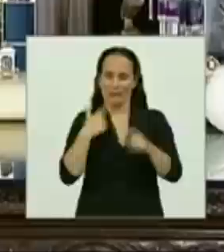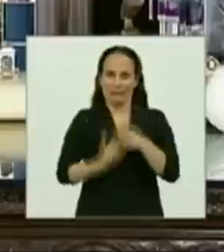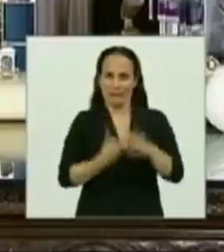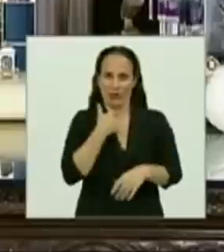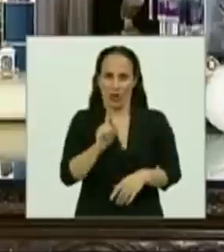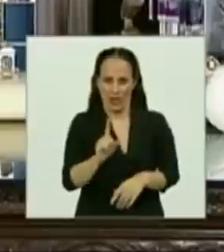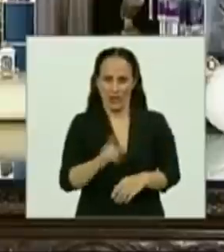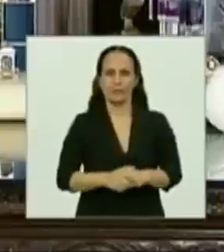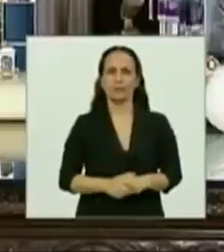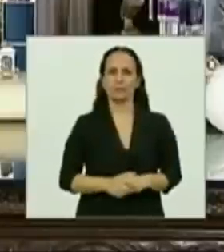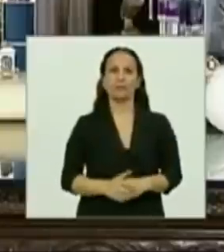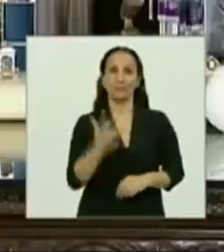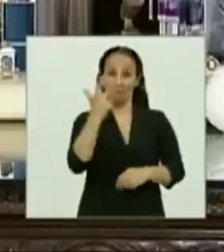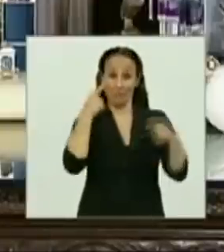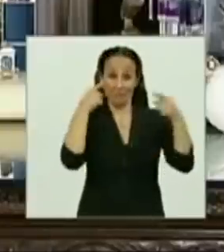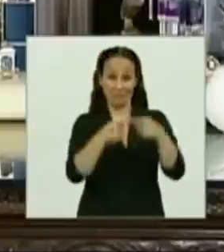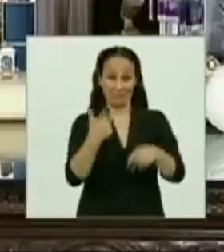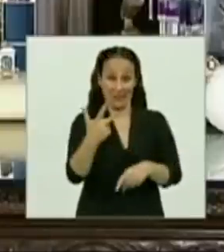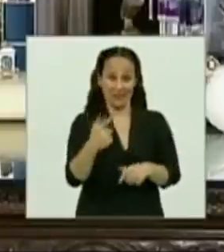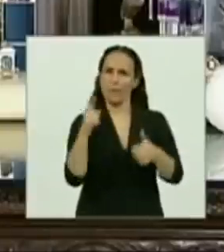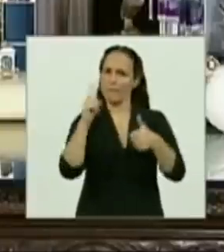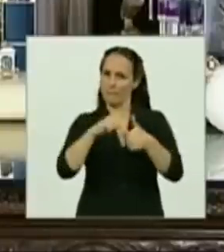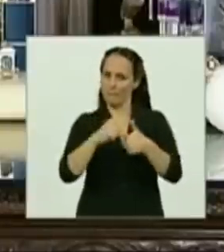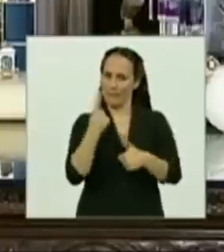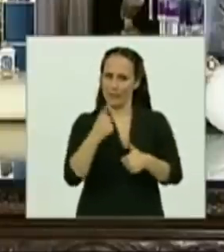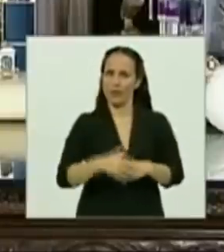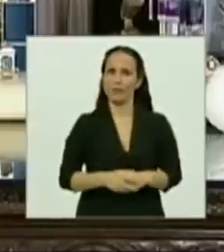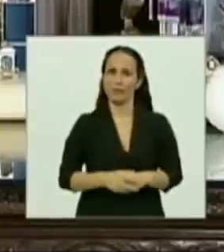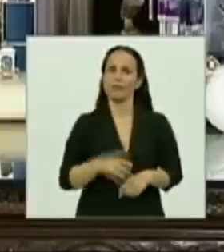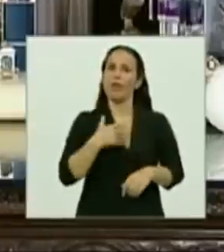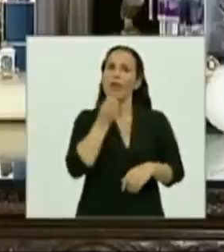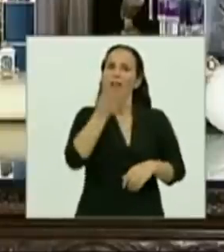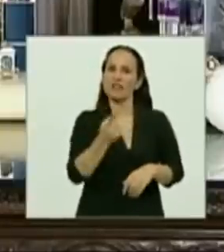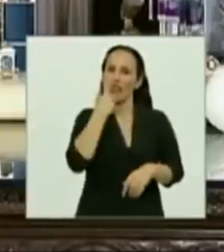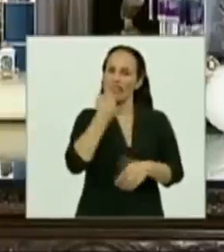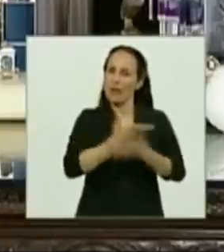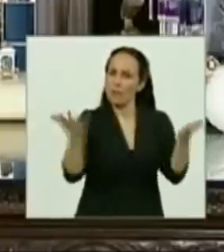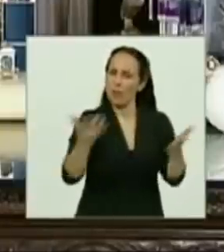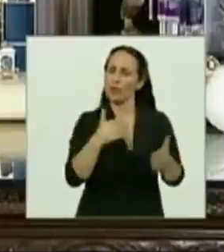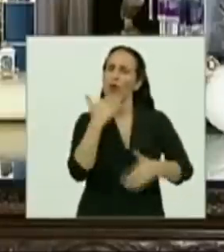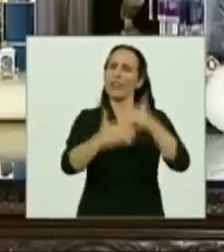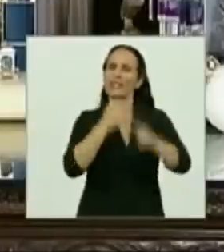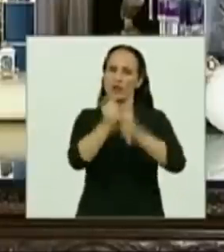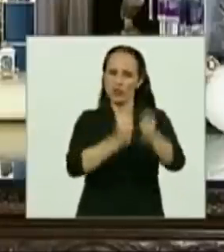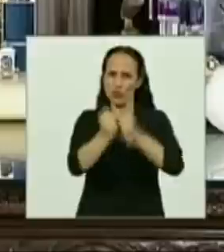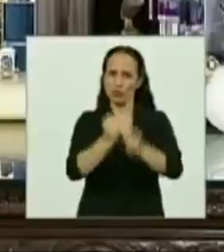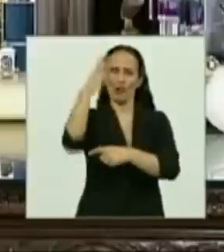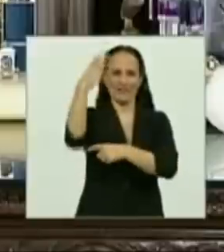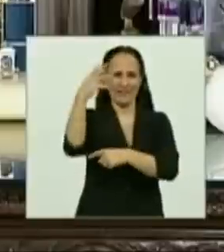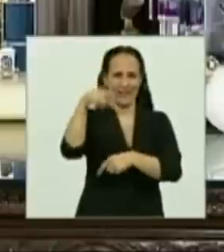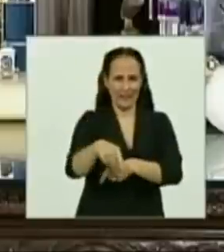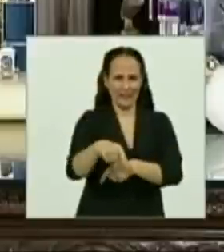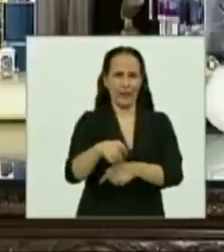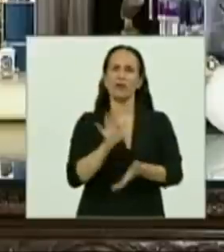equivocarme, con 3 objetivos. El primero, declarar de interés público el desarrollo de la industria satelital